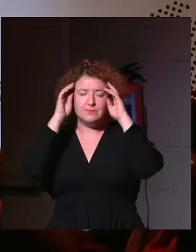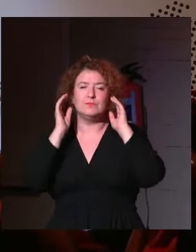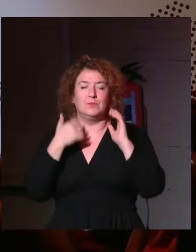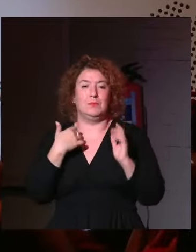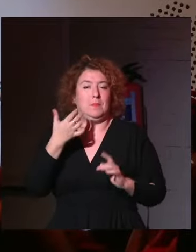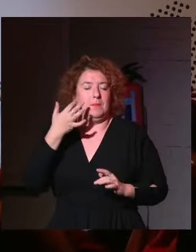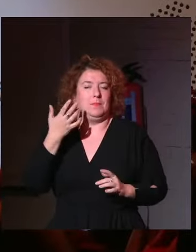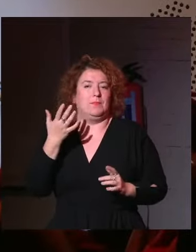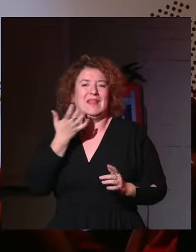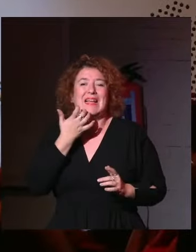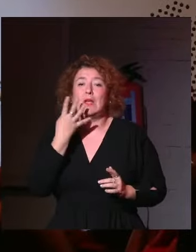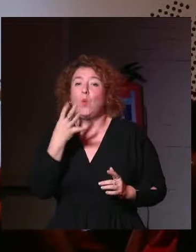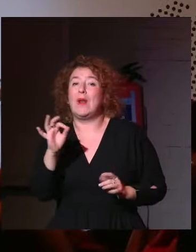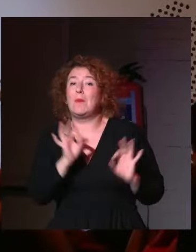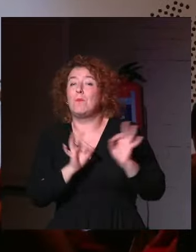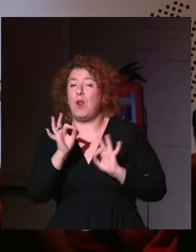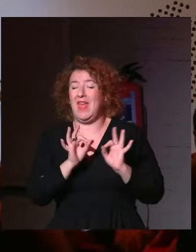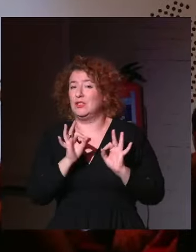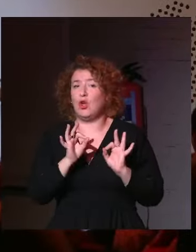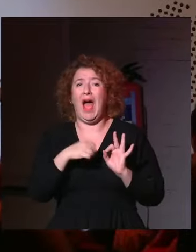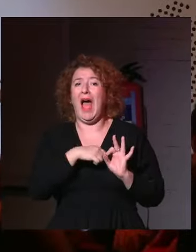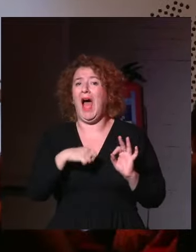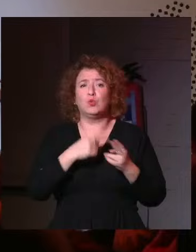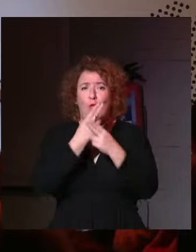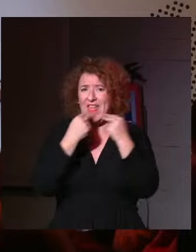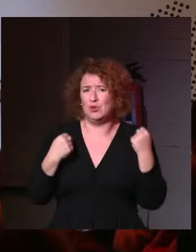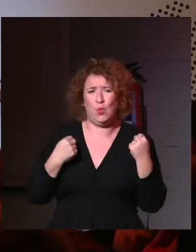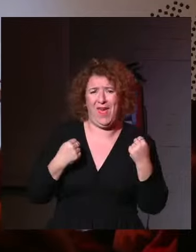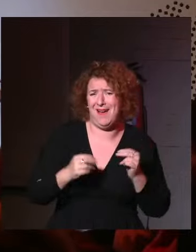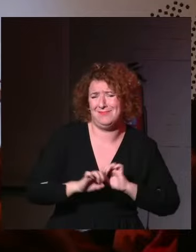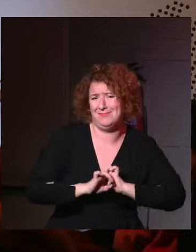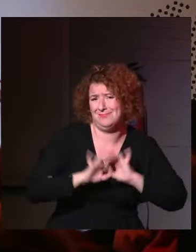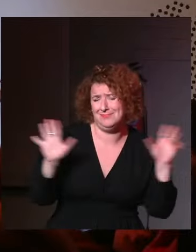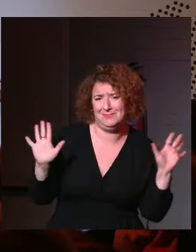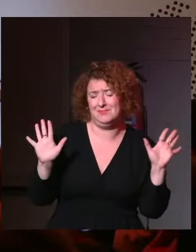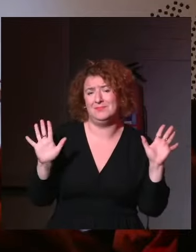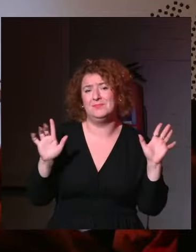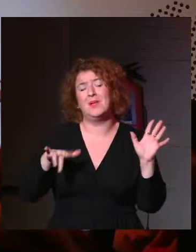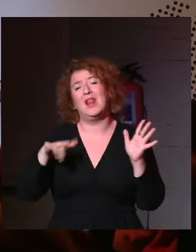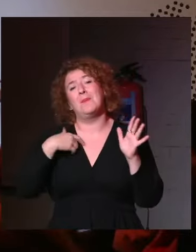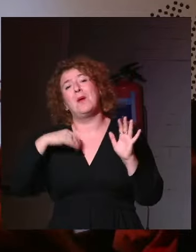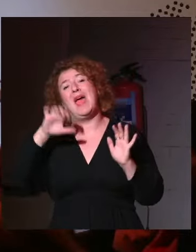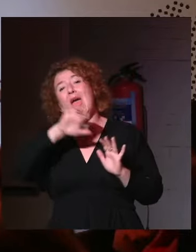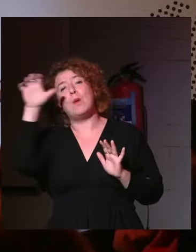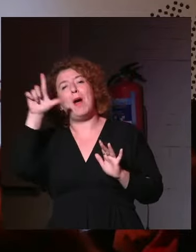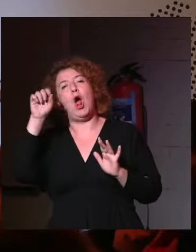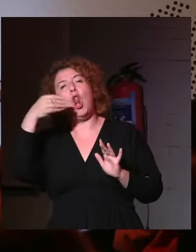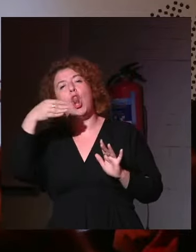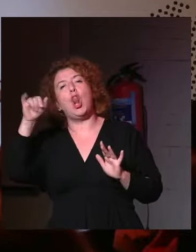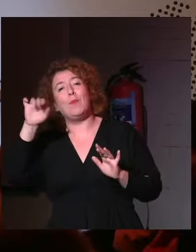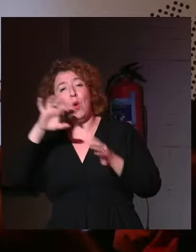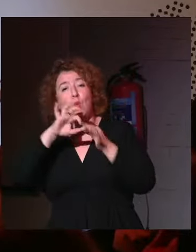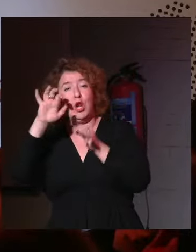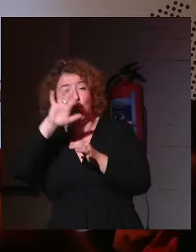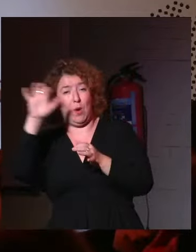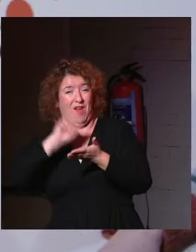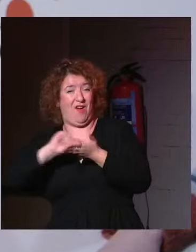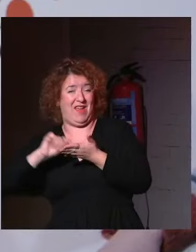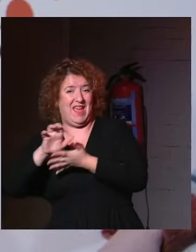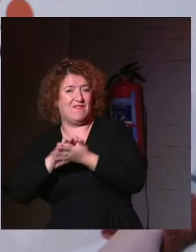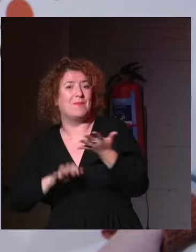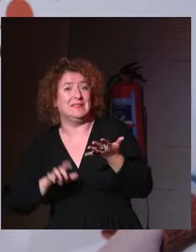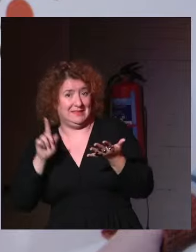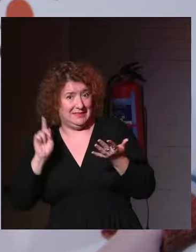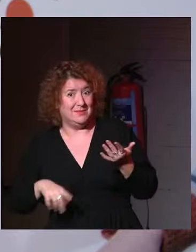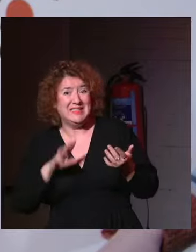40% en Argentina se autocensura pero en este informe del lobby europeo de mujeres y de la Unión Europea esto pasa también en